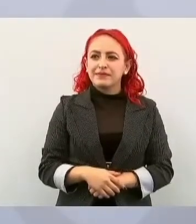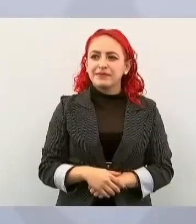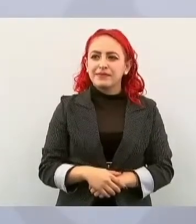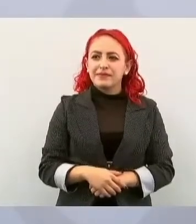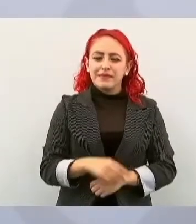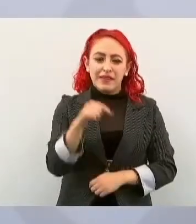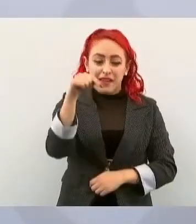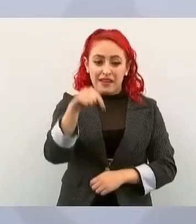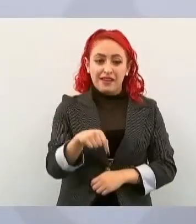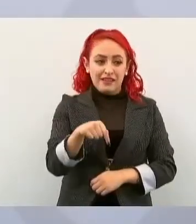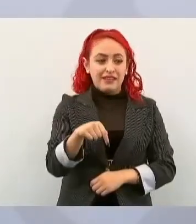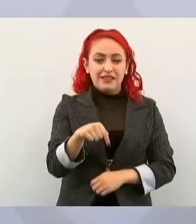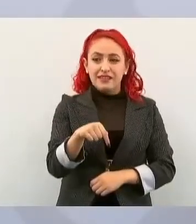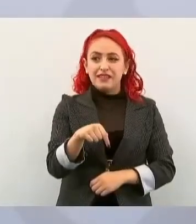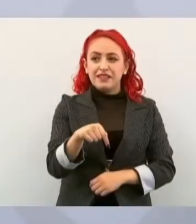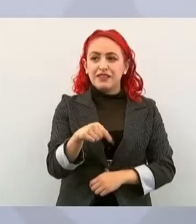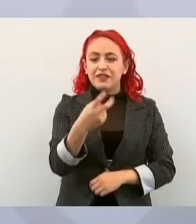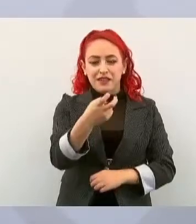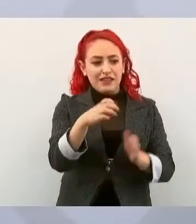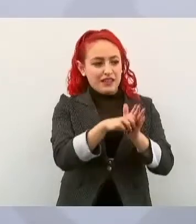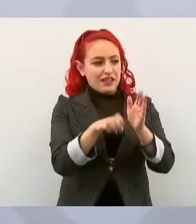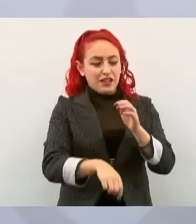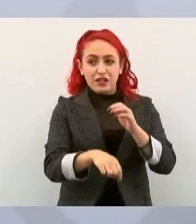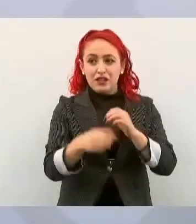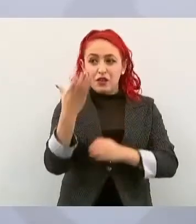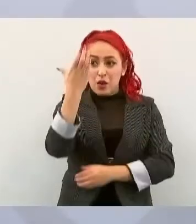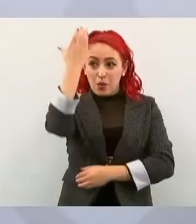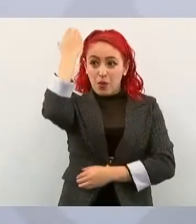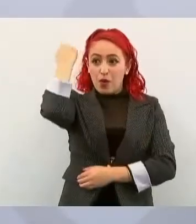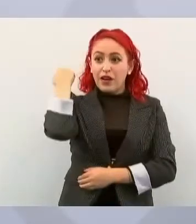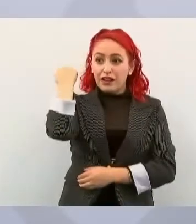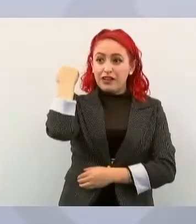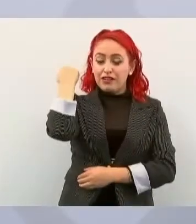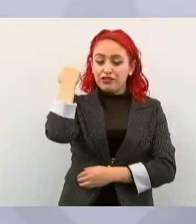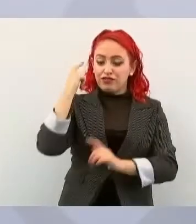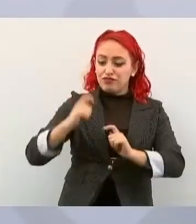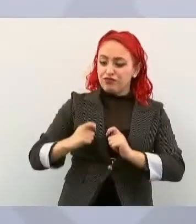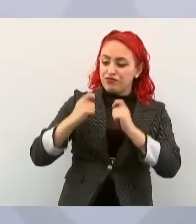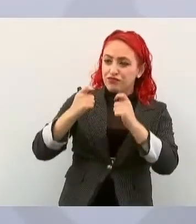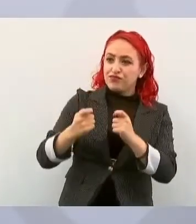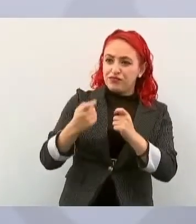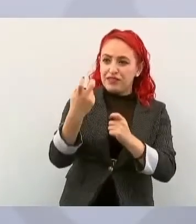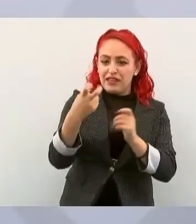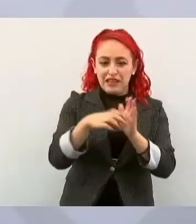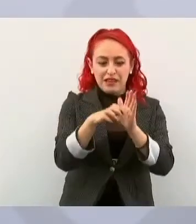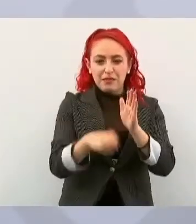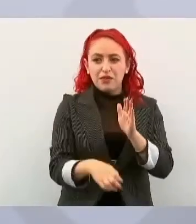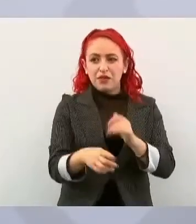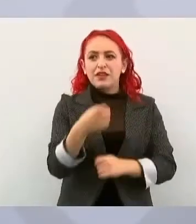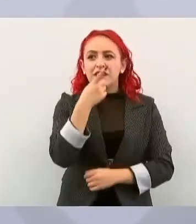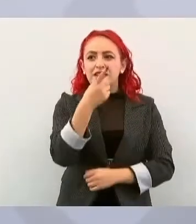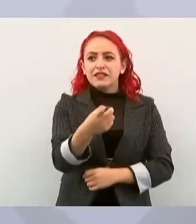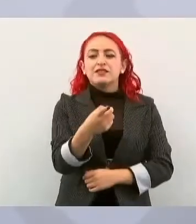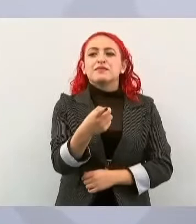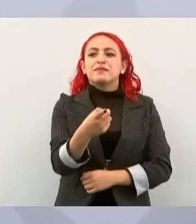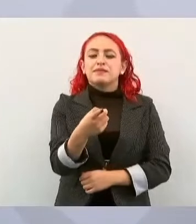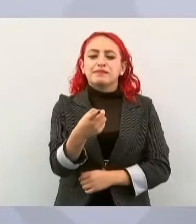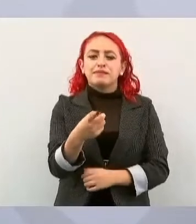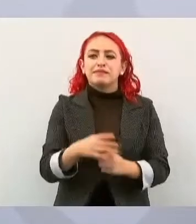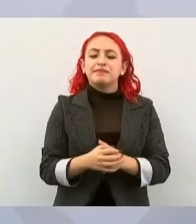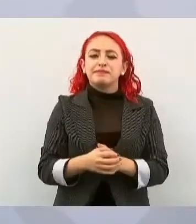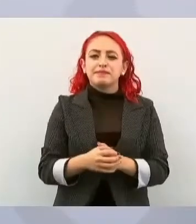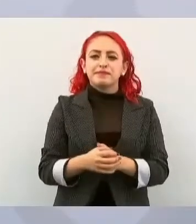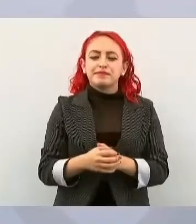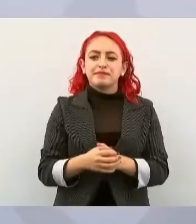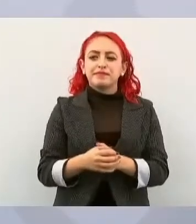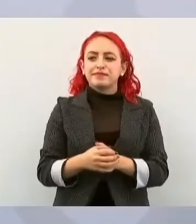Aquí nos dejó el ejemplo Morelos, que decía que había que